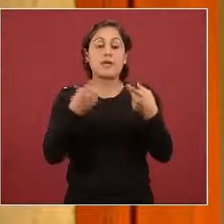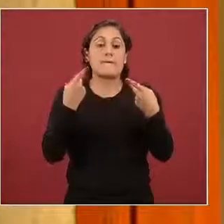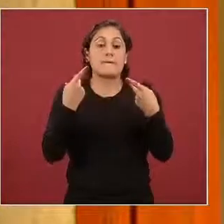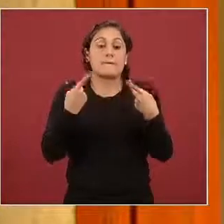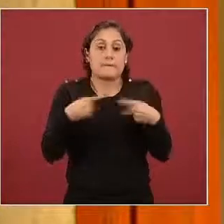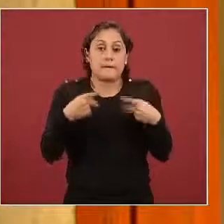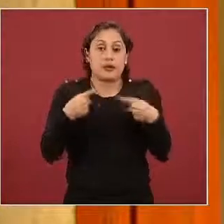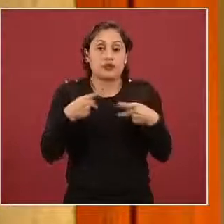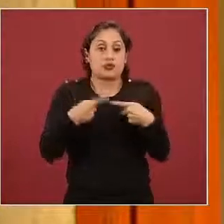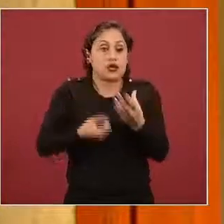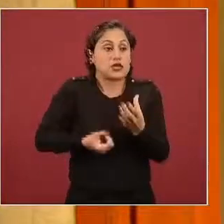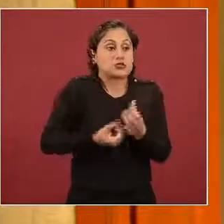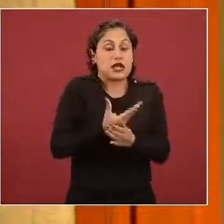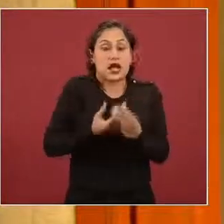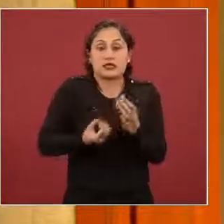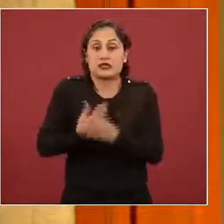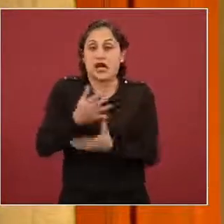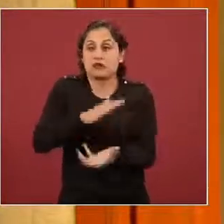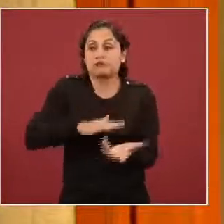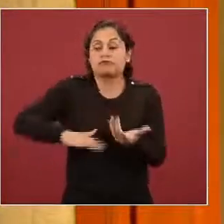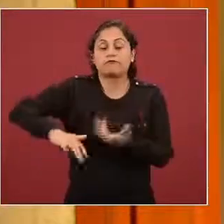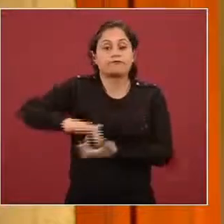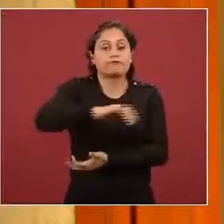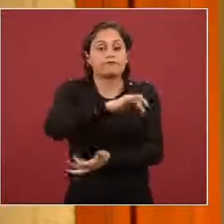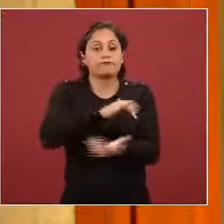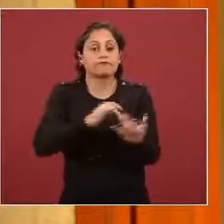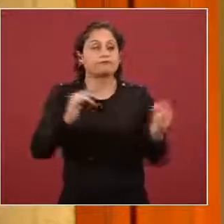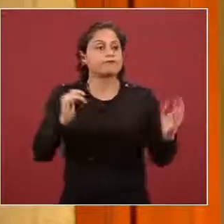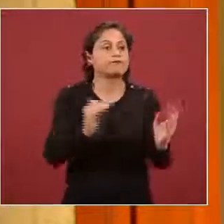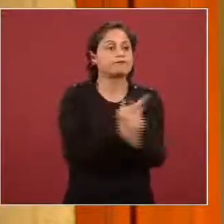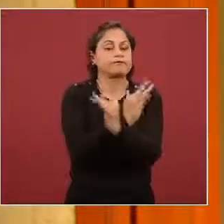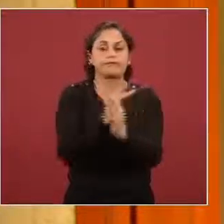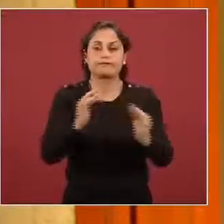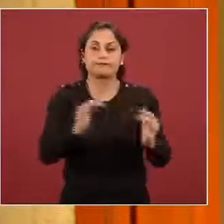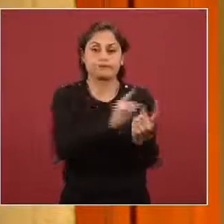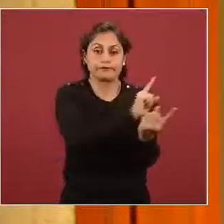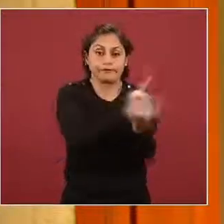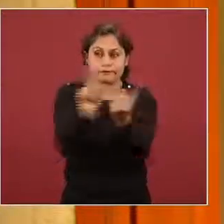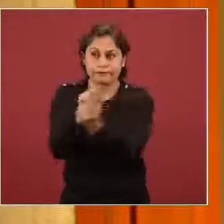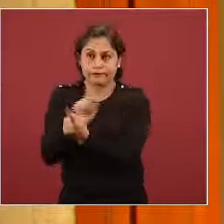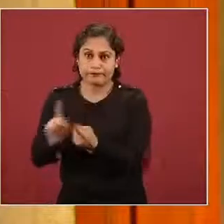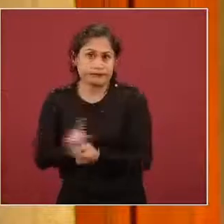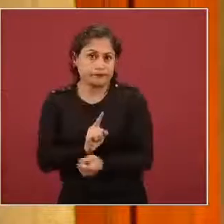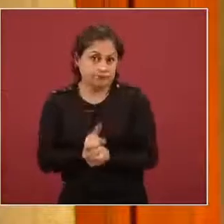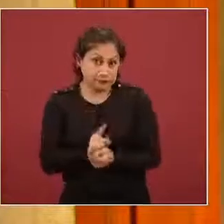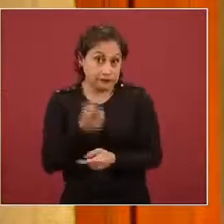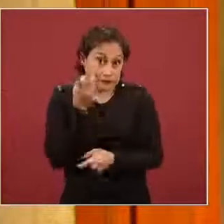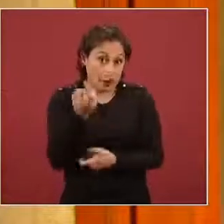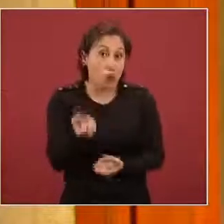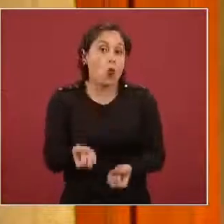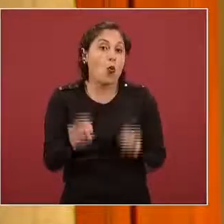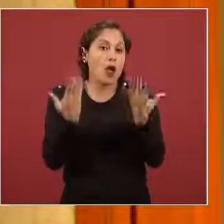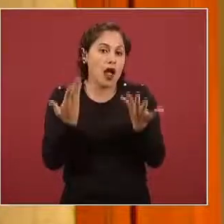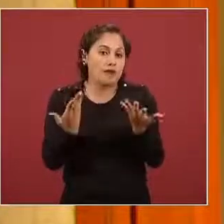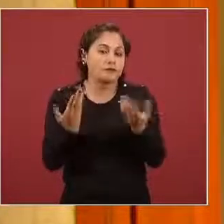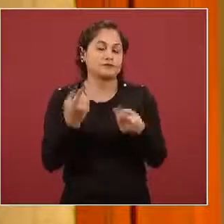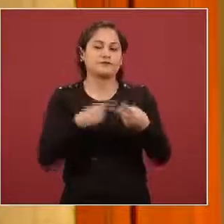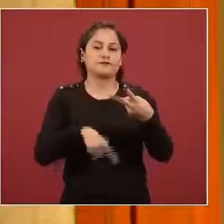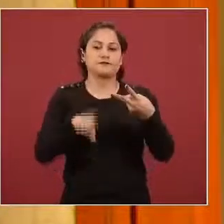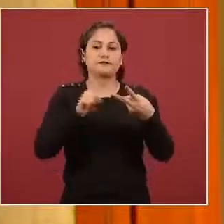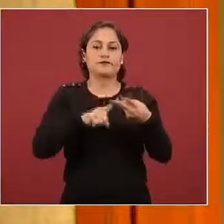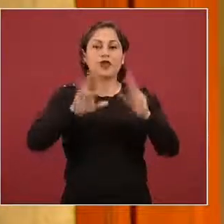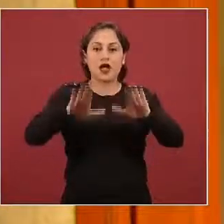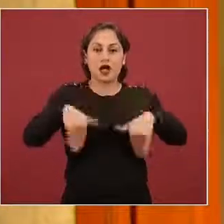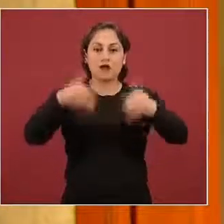están fuera de la casa, en el espacio público, conviviendo unas con otras. El número de personas que se encuentran unas con otras en la